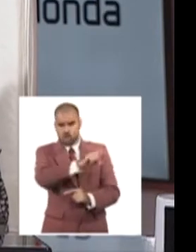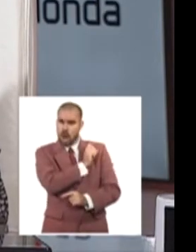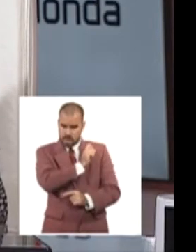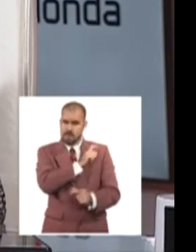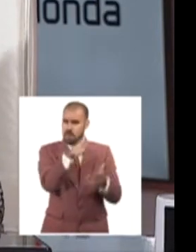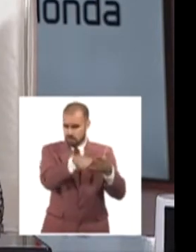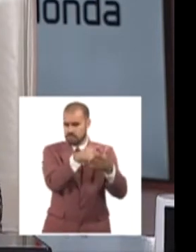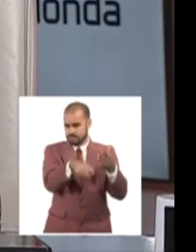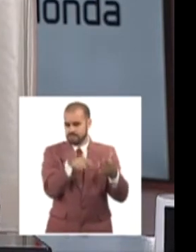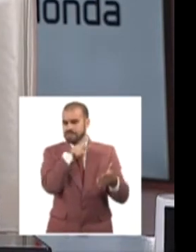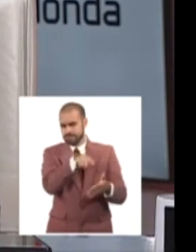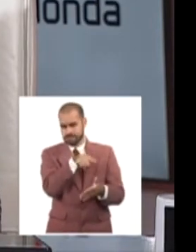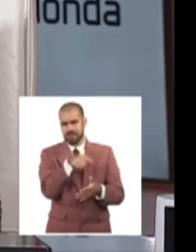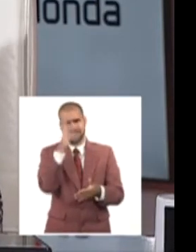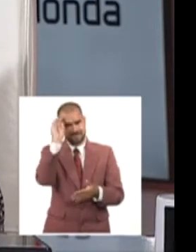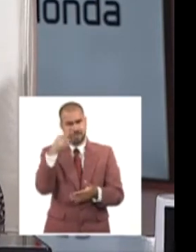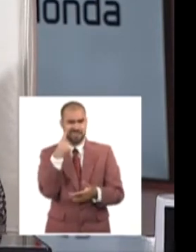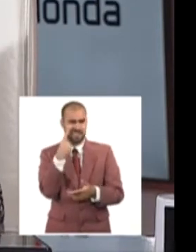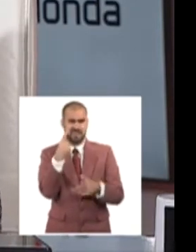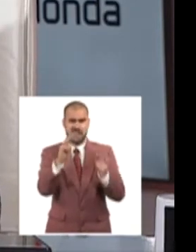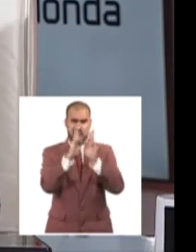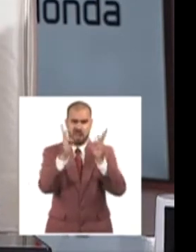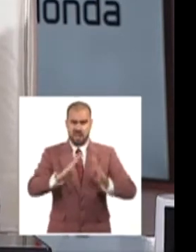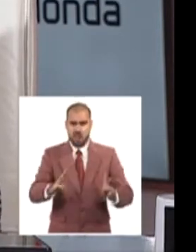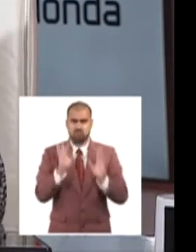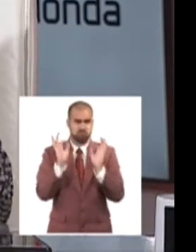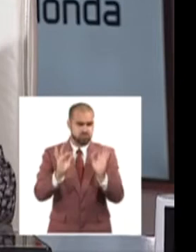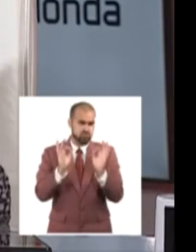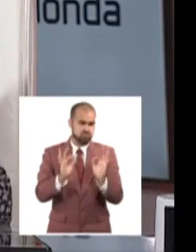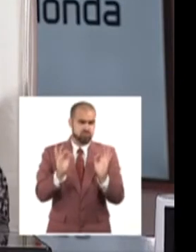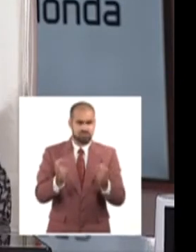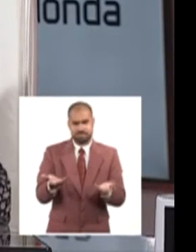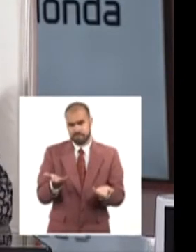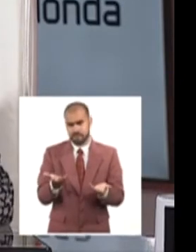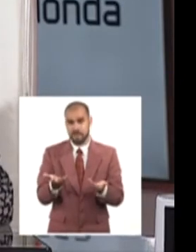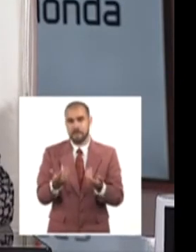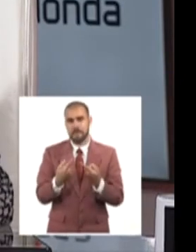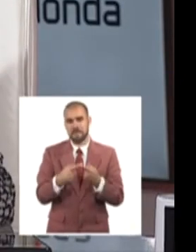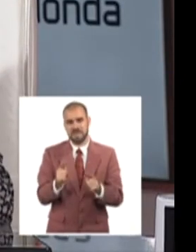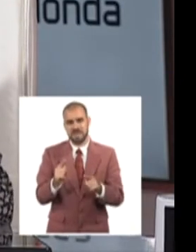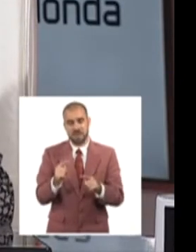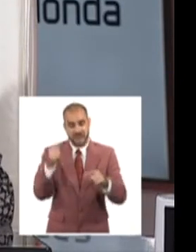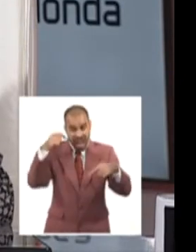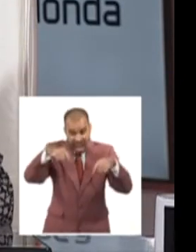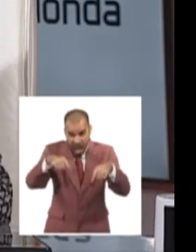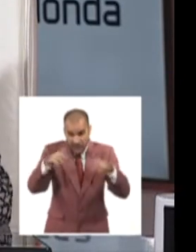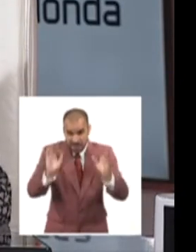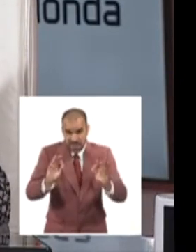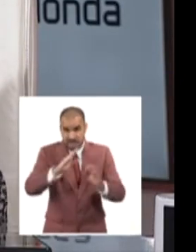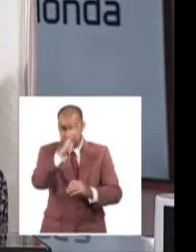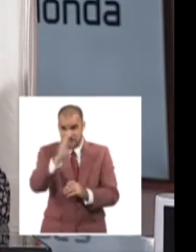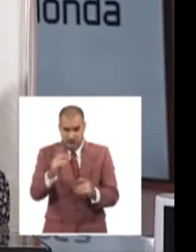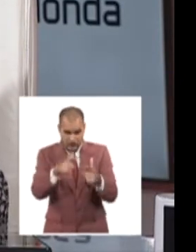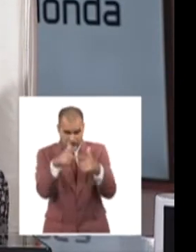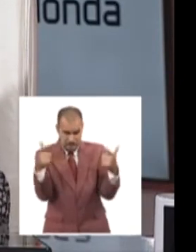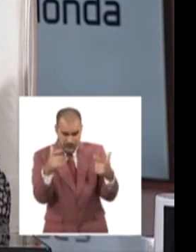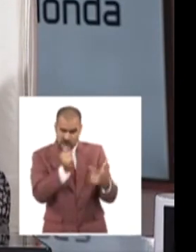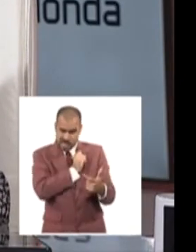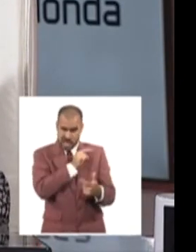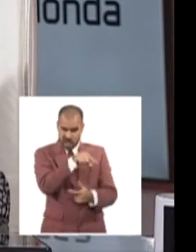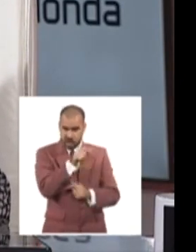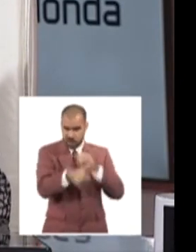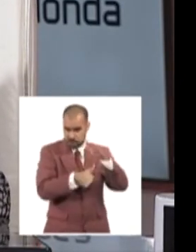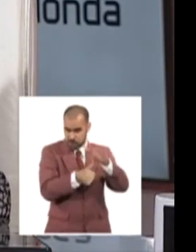en las redes sociales constantemente pero ahora mismo en brasil no es la mayoría en mi opinión yo creo que